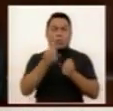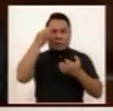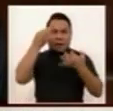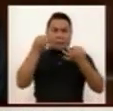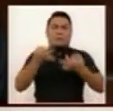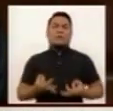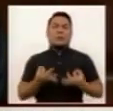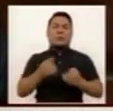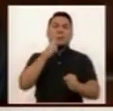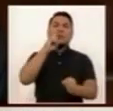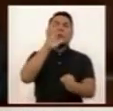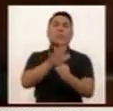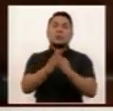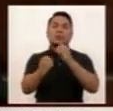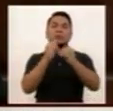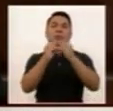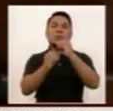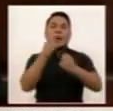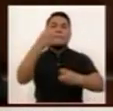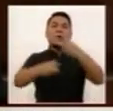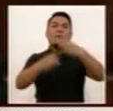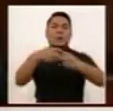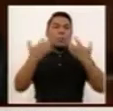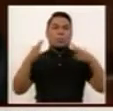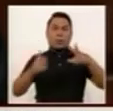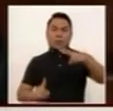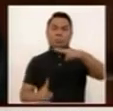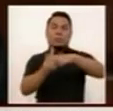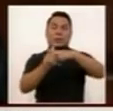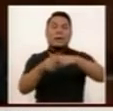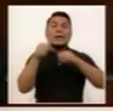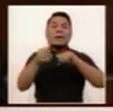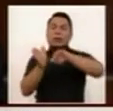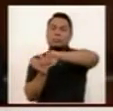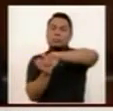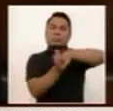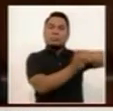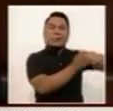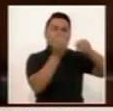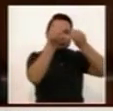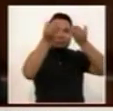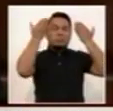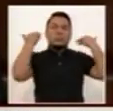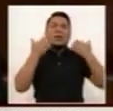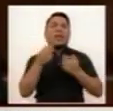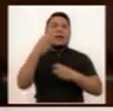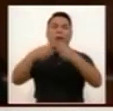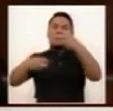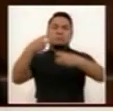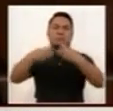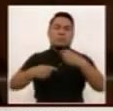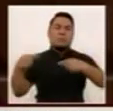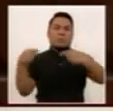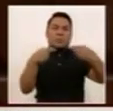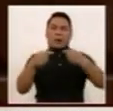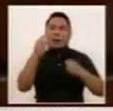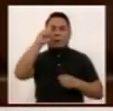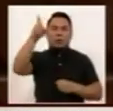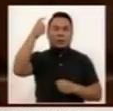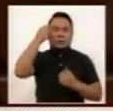de solucionar los problemas que se presenten y dejar de lado las diferencias políticas. En unos